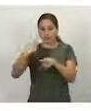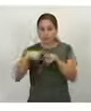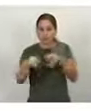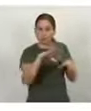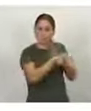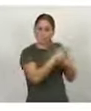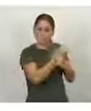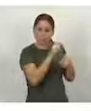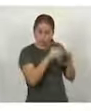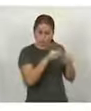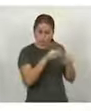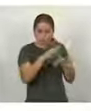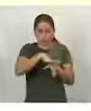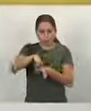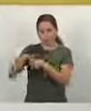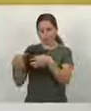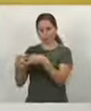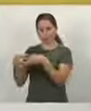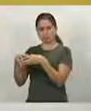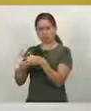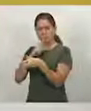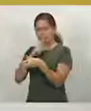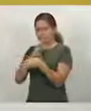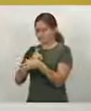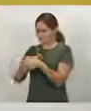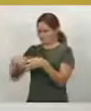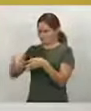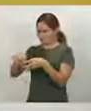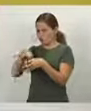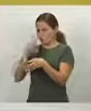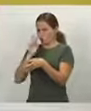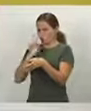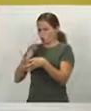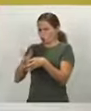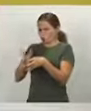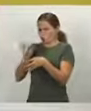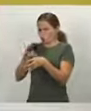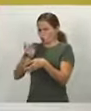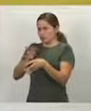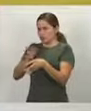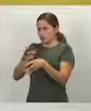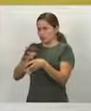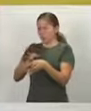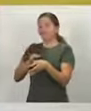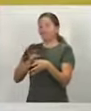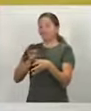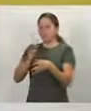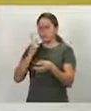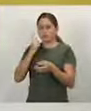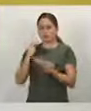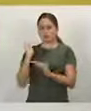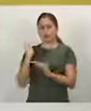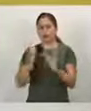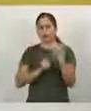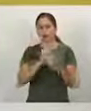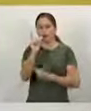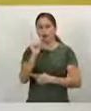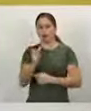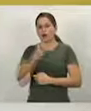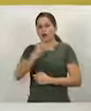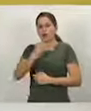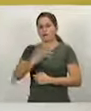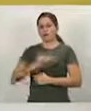en difíciles condiciones y extrema vigilancia. Les he traído unas palabras de